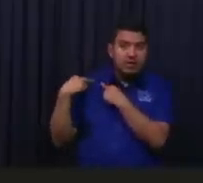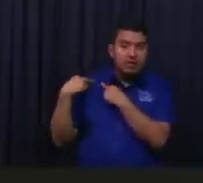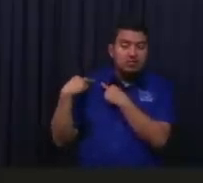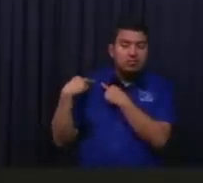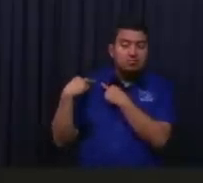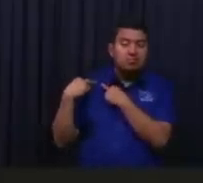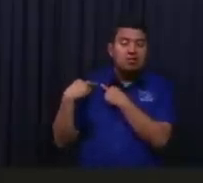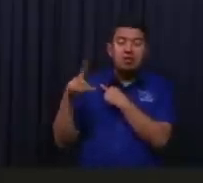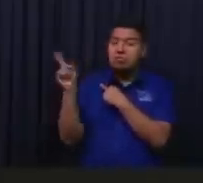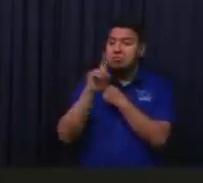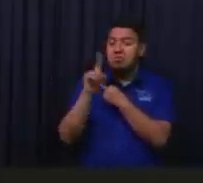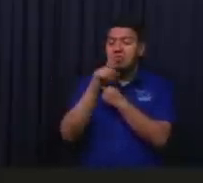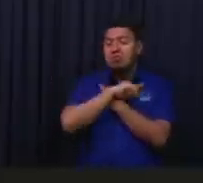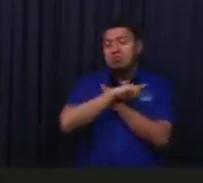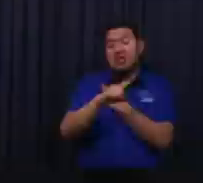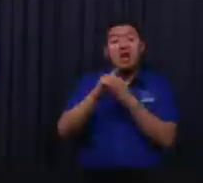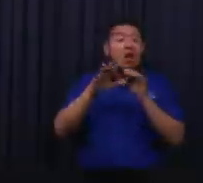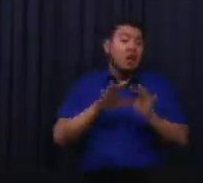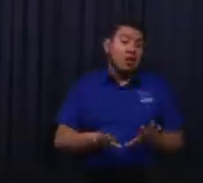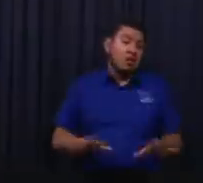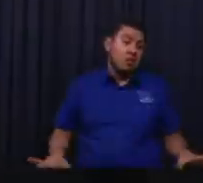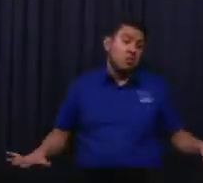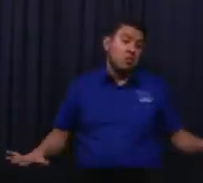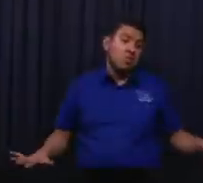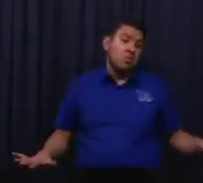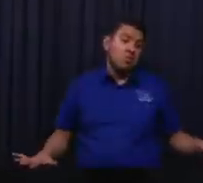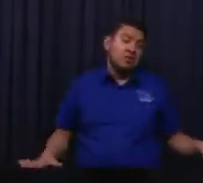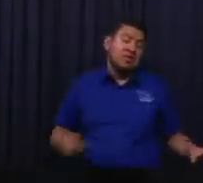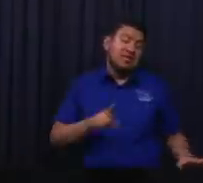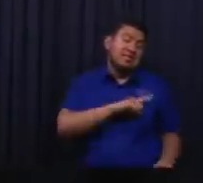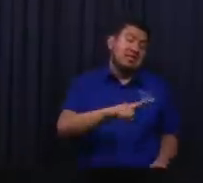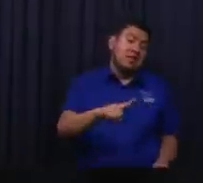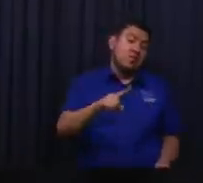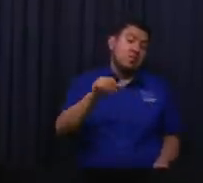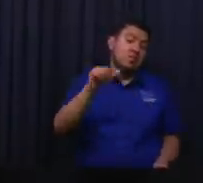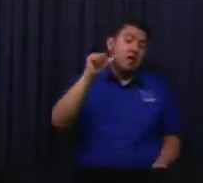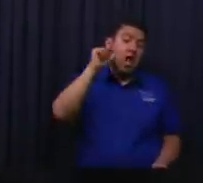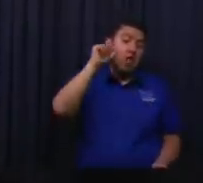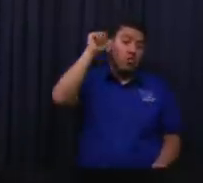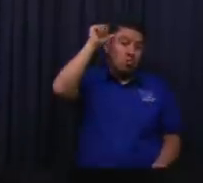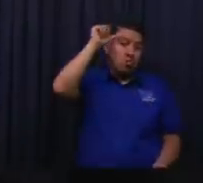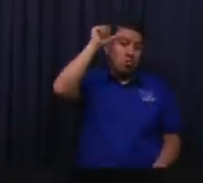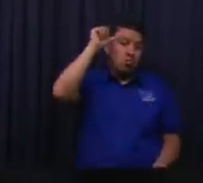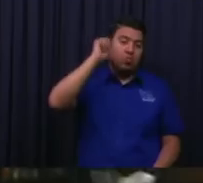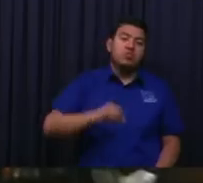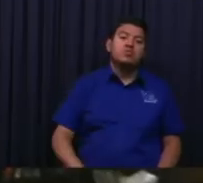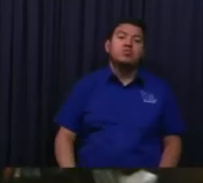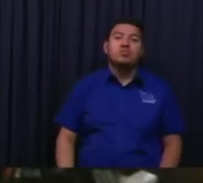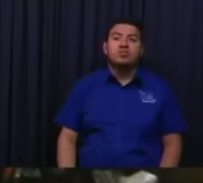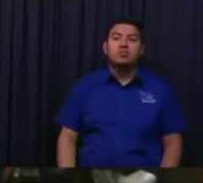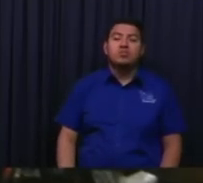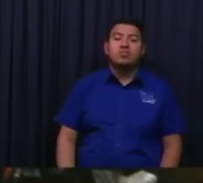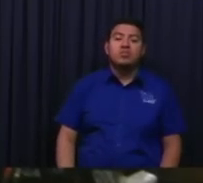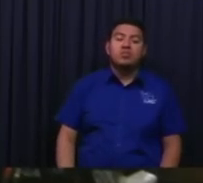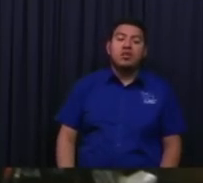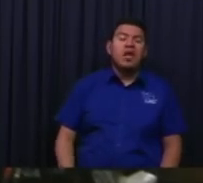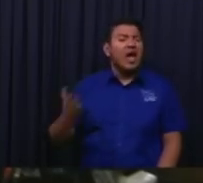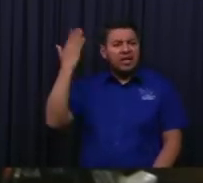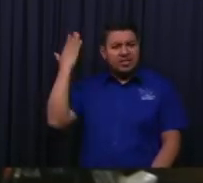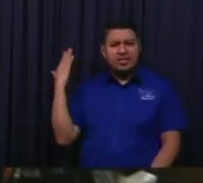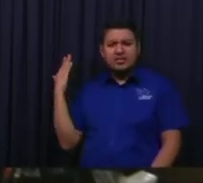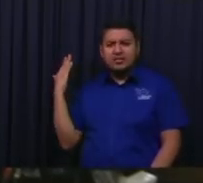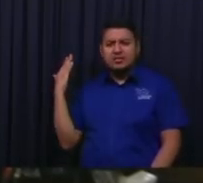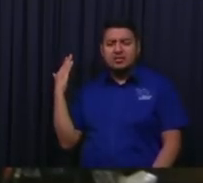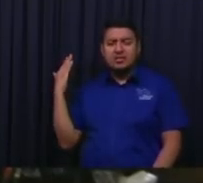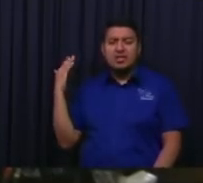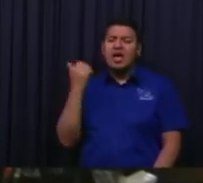niño y te vas a convertir en un adulto. Cuando yo era niño, pensaba como niño, hablaba como niño, y todas las cosas